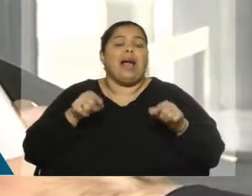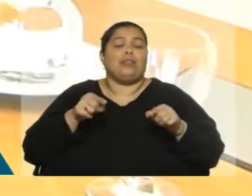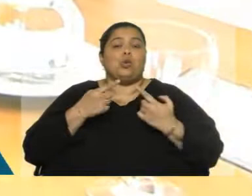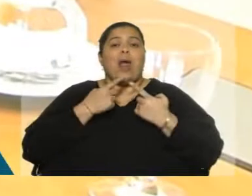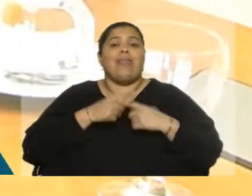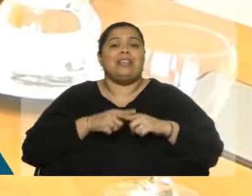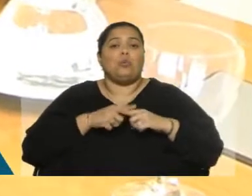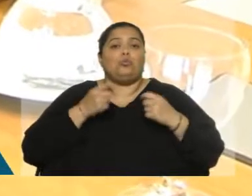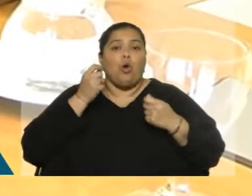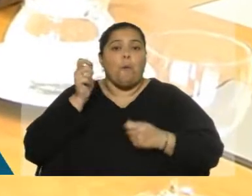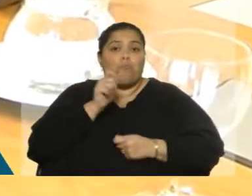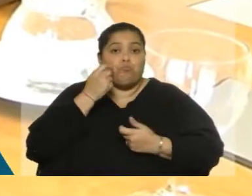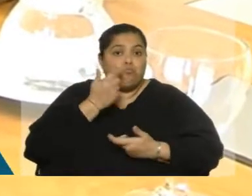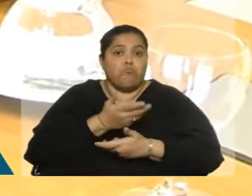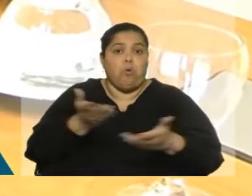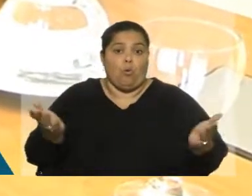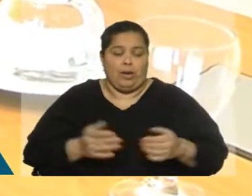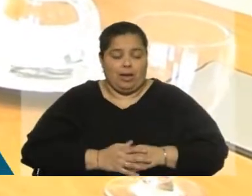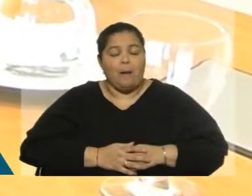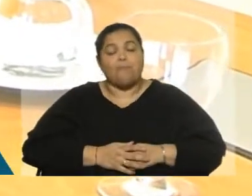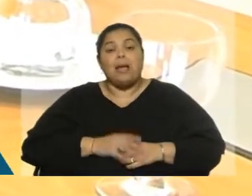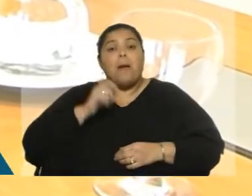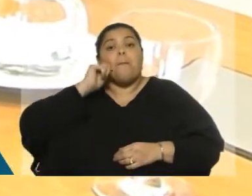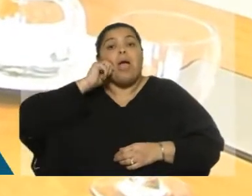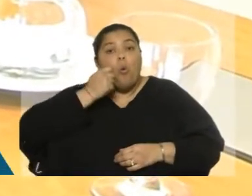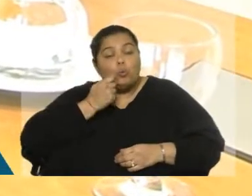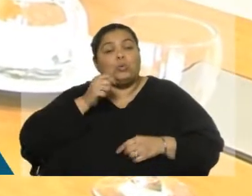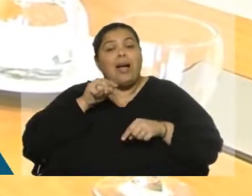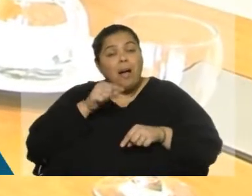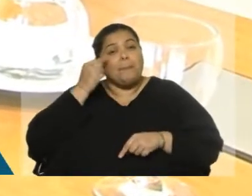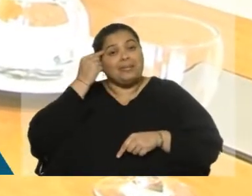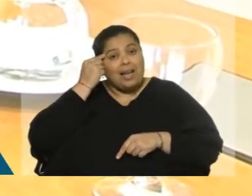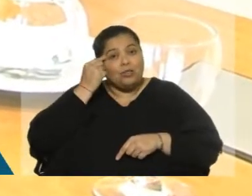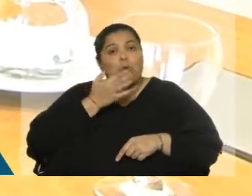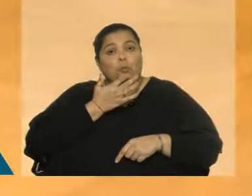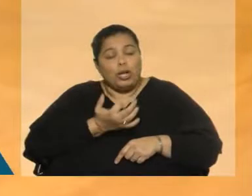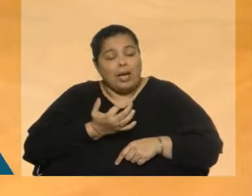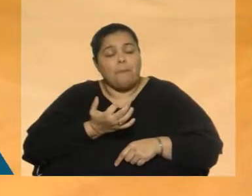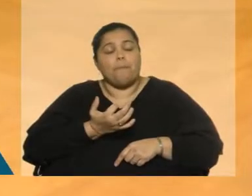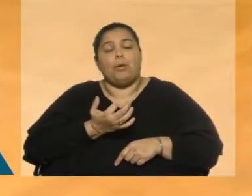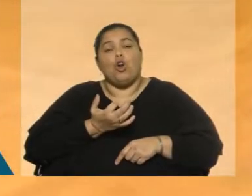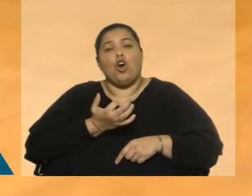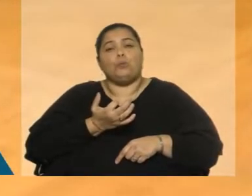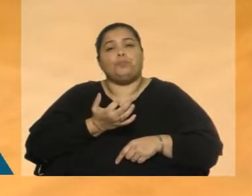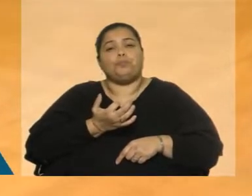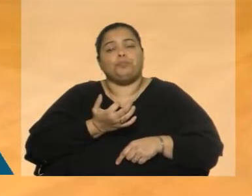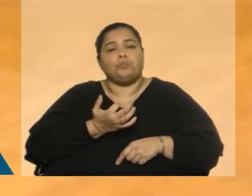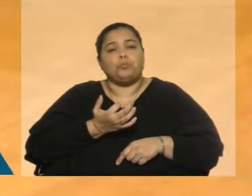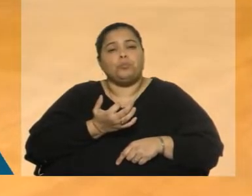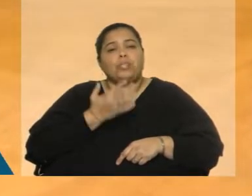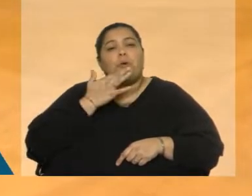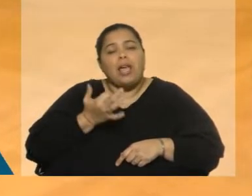pública. Me cae bien que se esté pensando en, por ejemplo, que